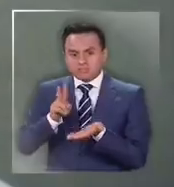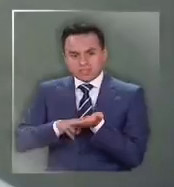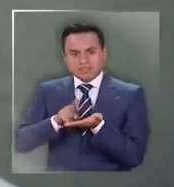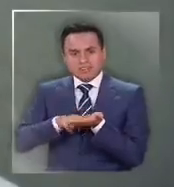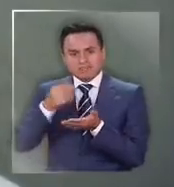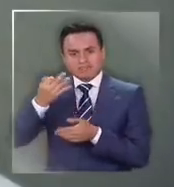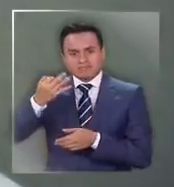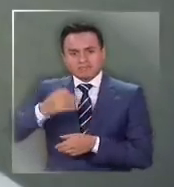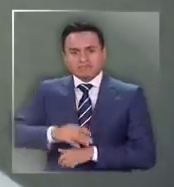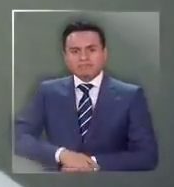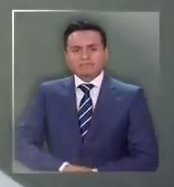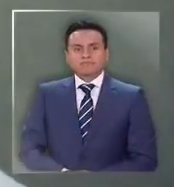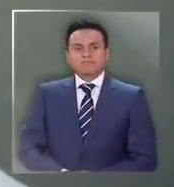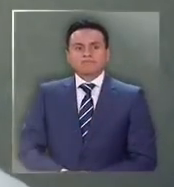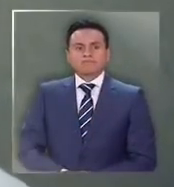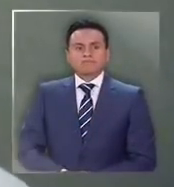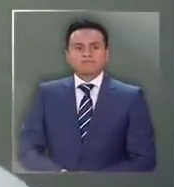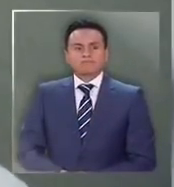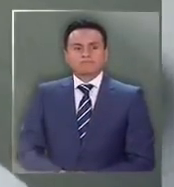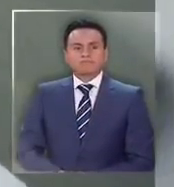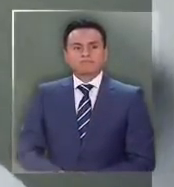real.